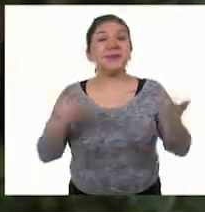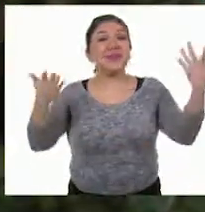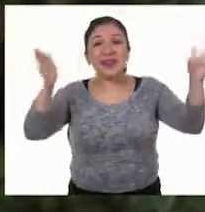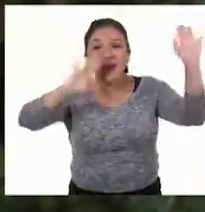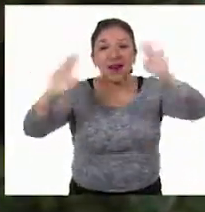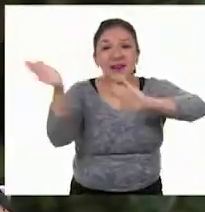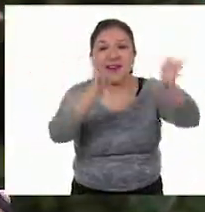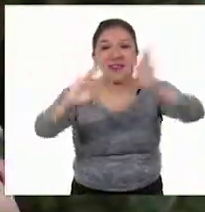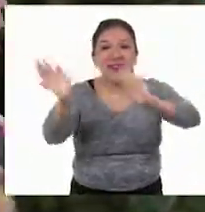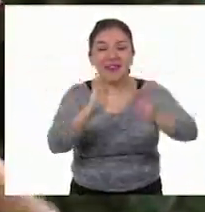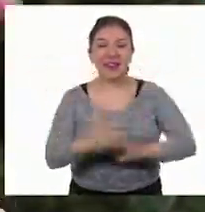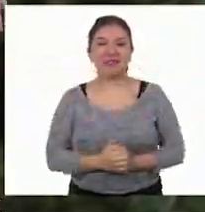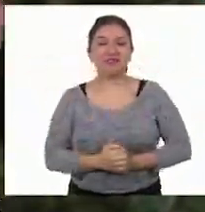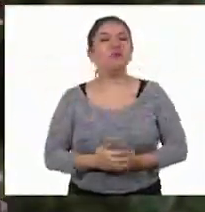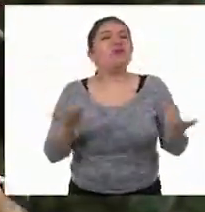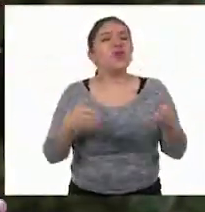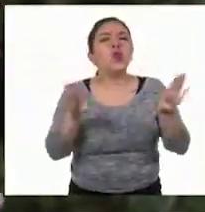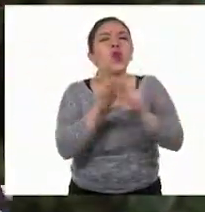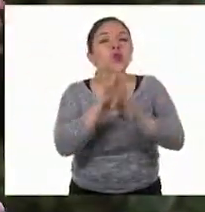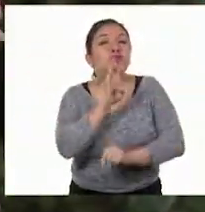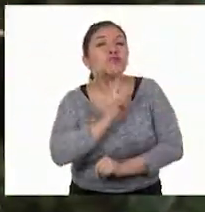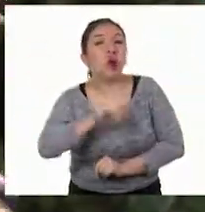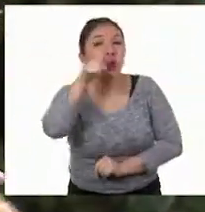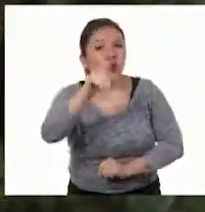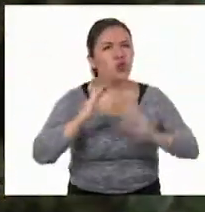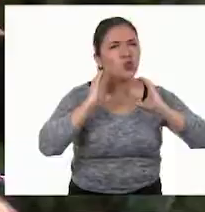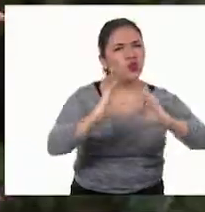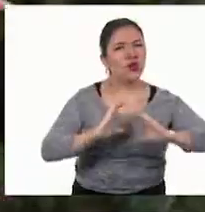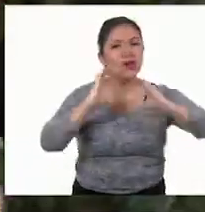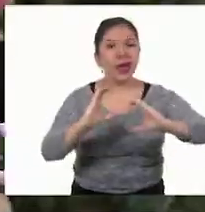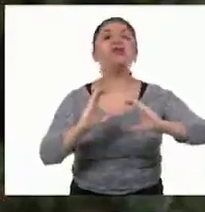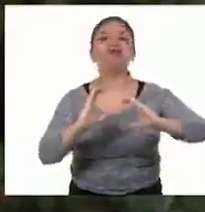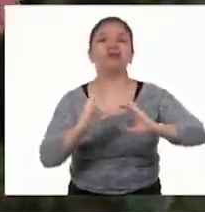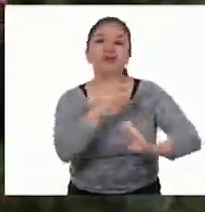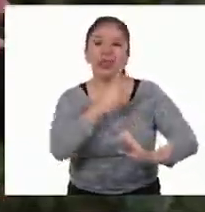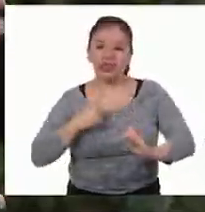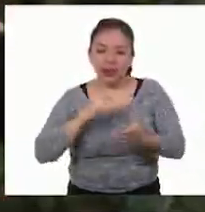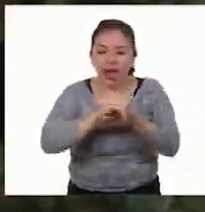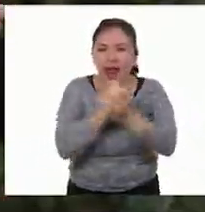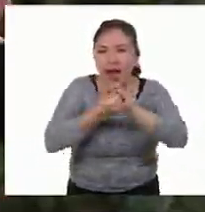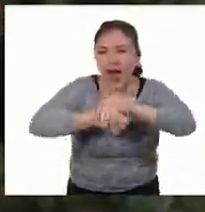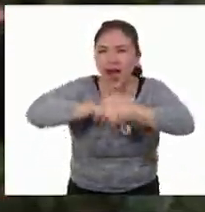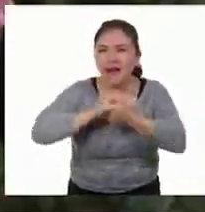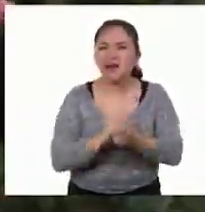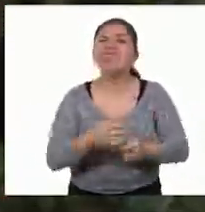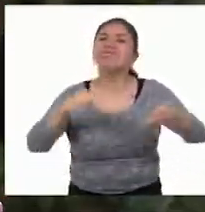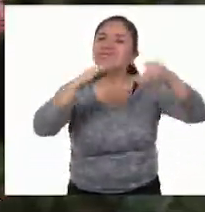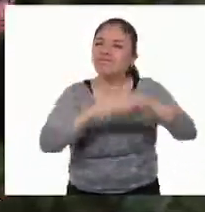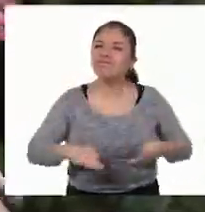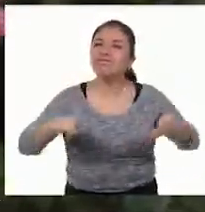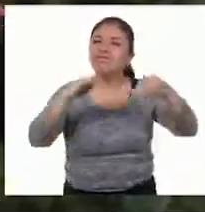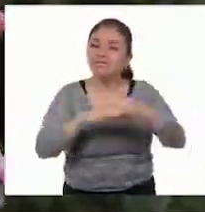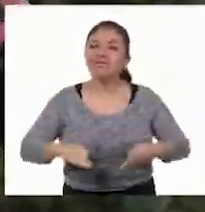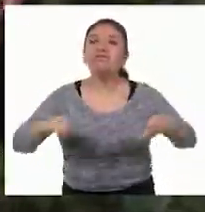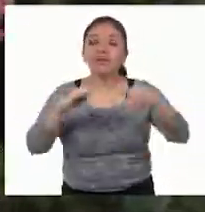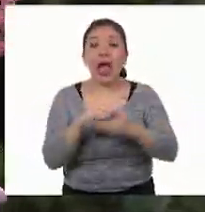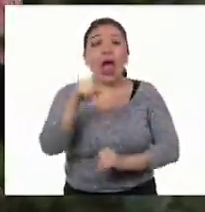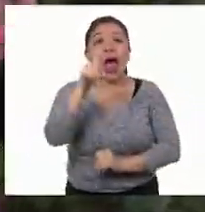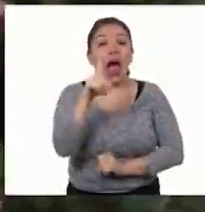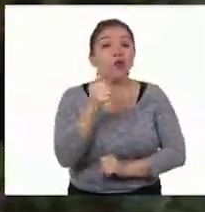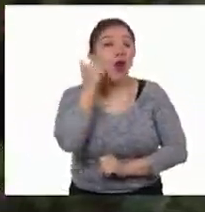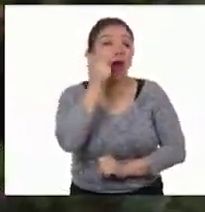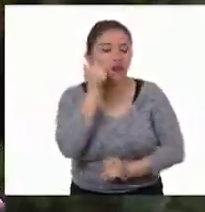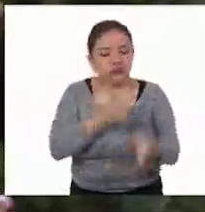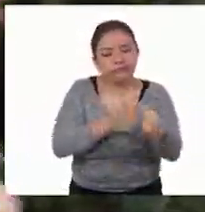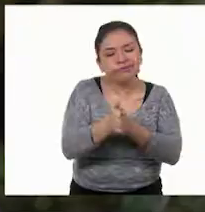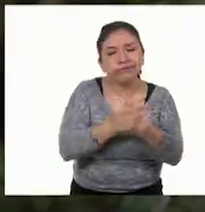¡Hola! La mejor forma de cuidarnos es lavarnos las manos frecuentemente con agua y